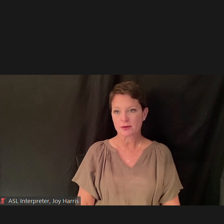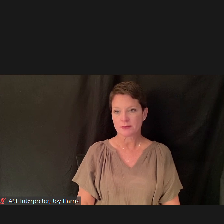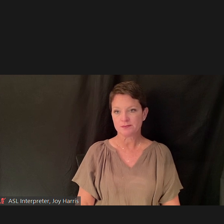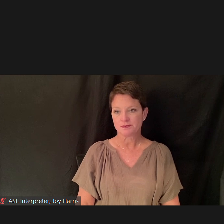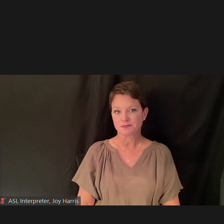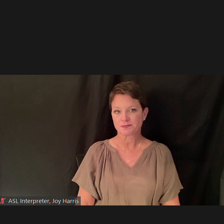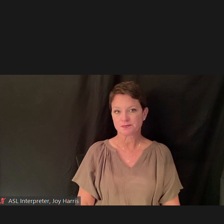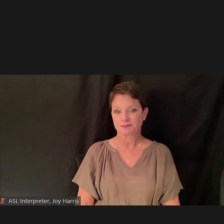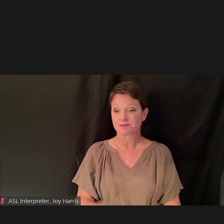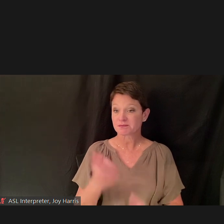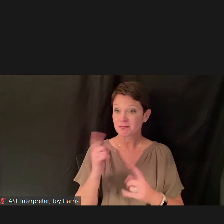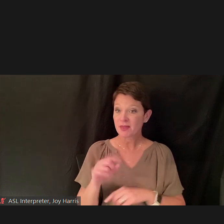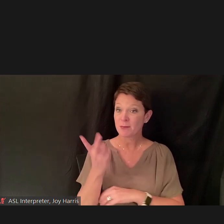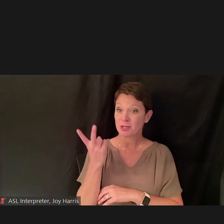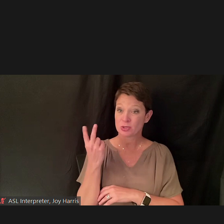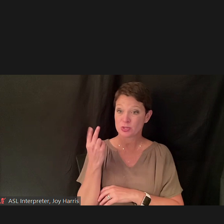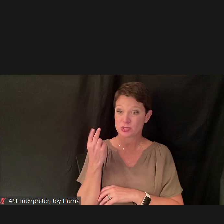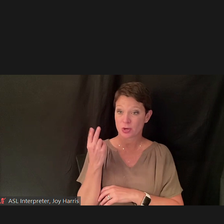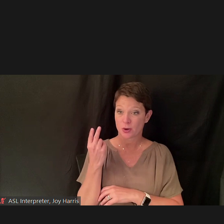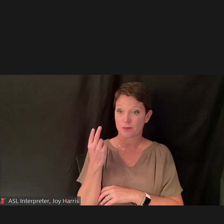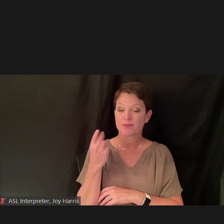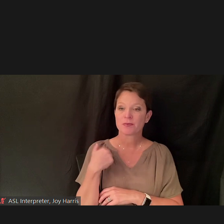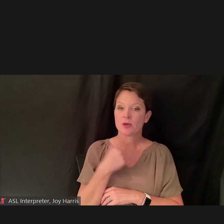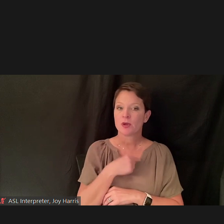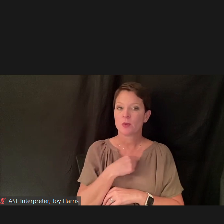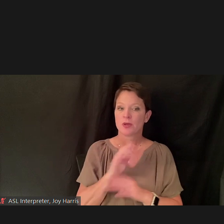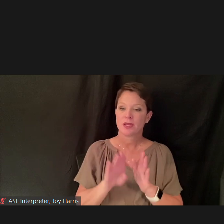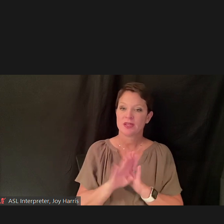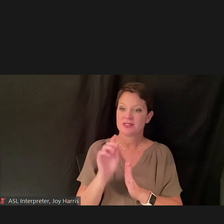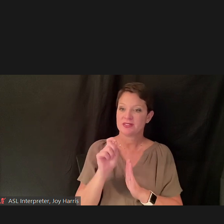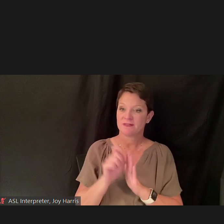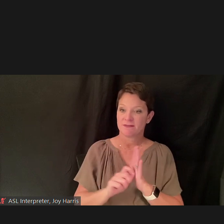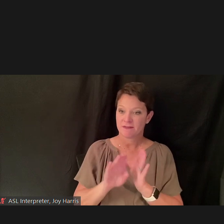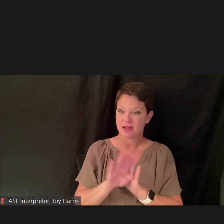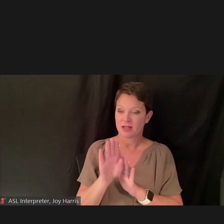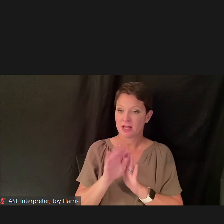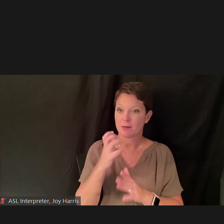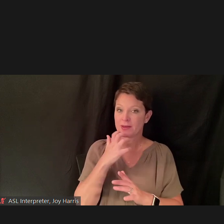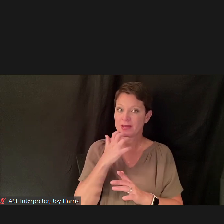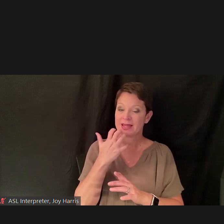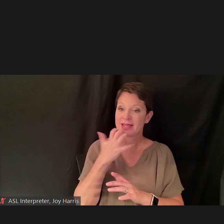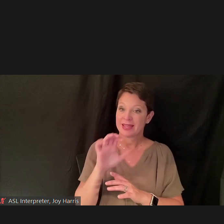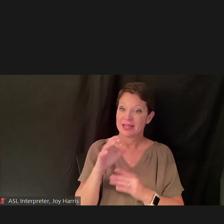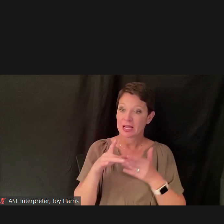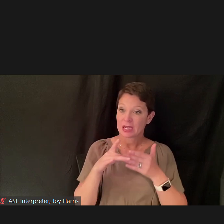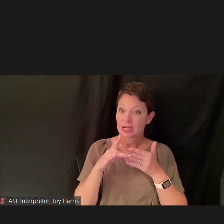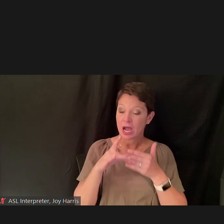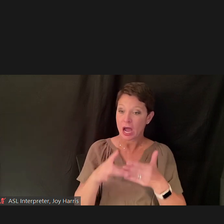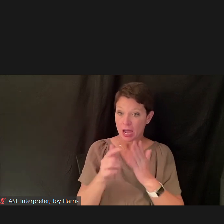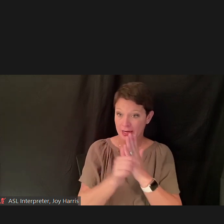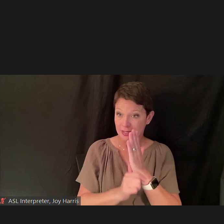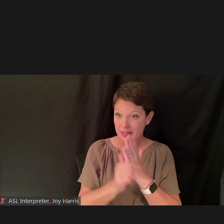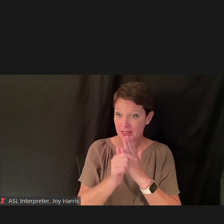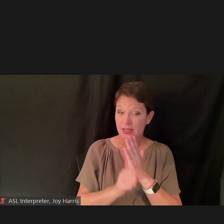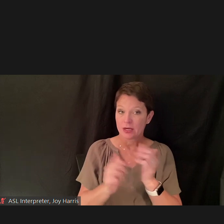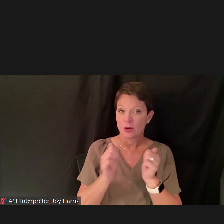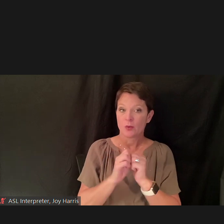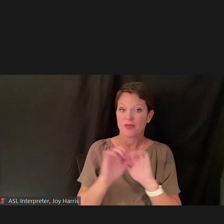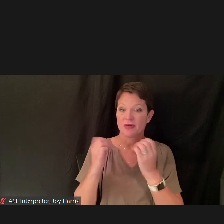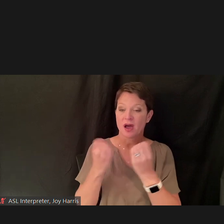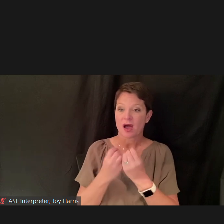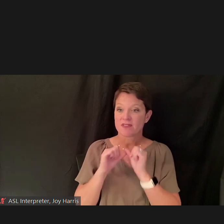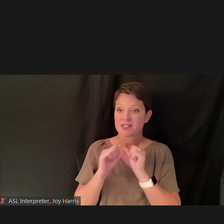So 2 years ago, Dos we años atrás, developed a extremely in-depth desarrollamos in una guía partnership de with calor the Office